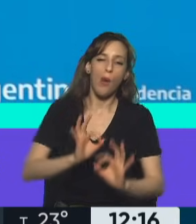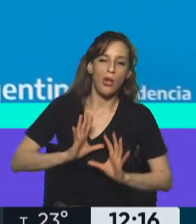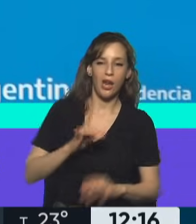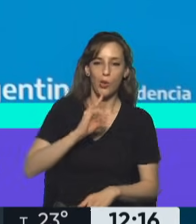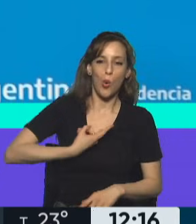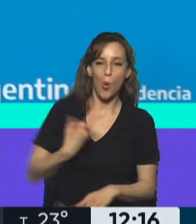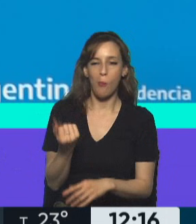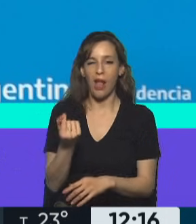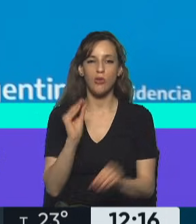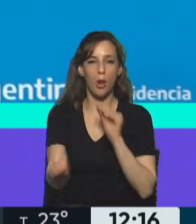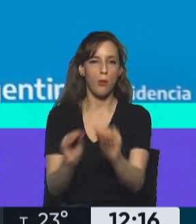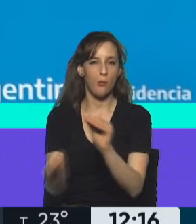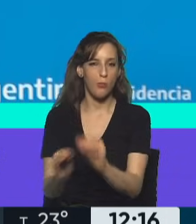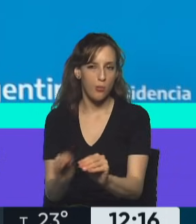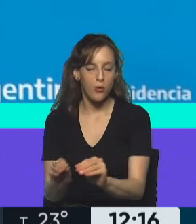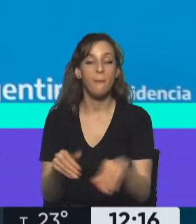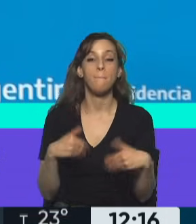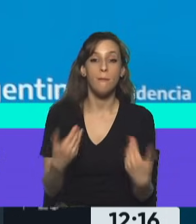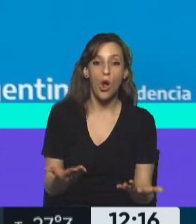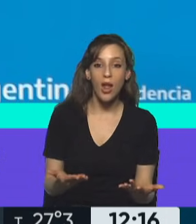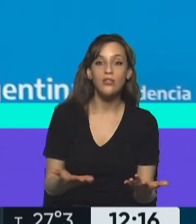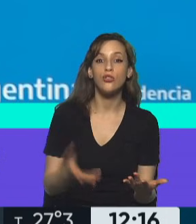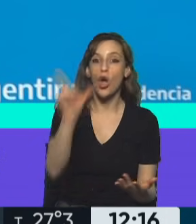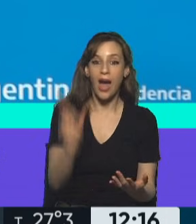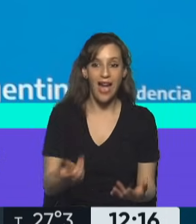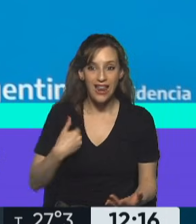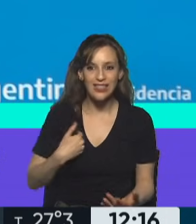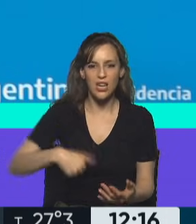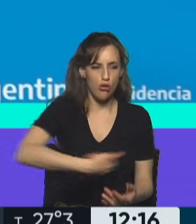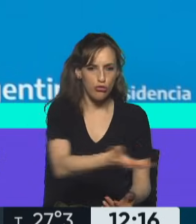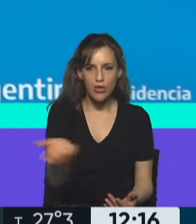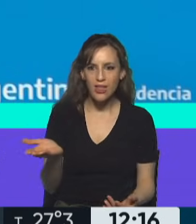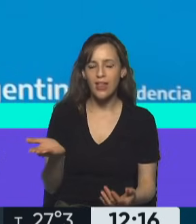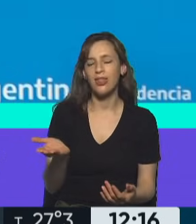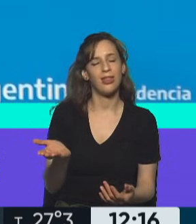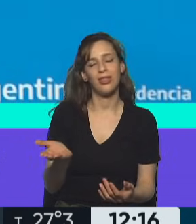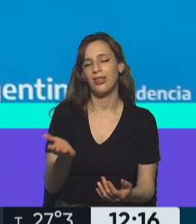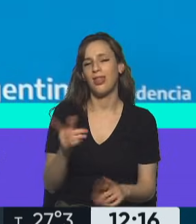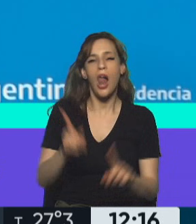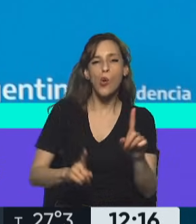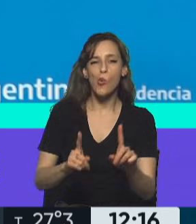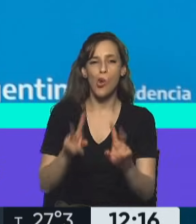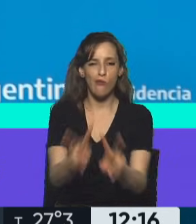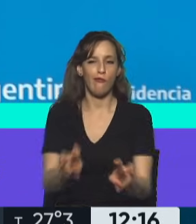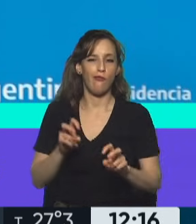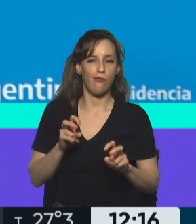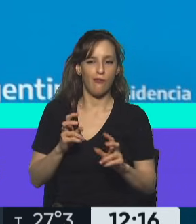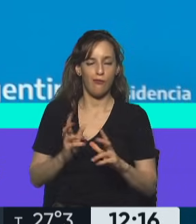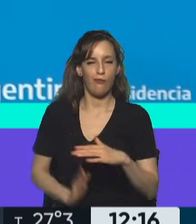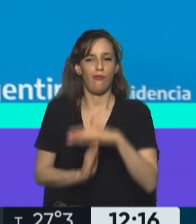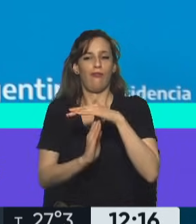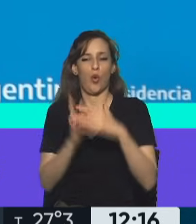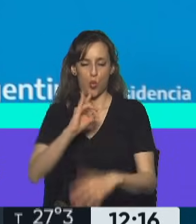eso el Estado, en sociedades particulares, como es el caso de la Argentina, donde manejan unos pocos oligopolios lo que es la cadena